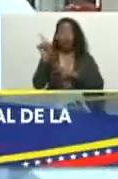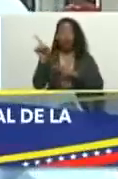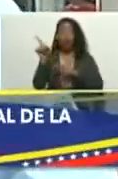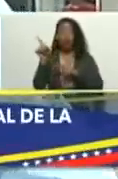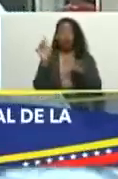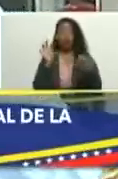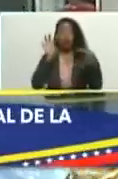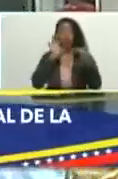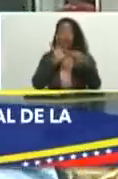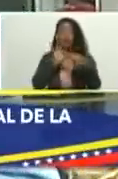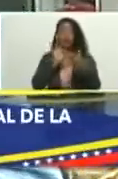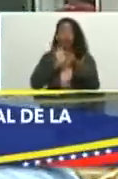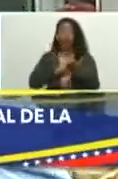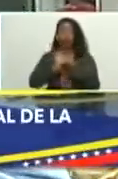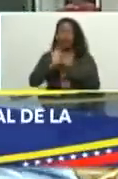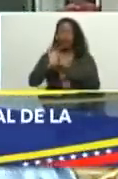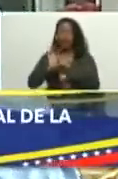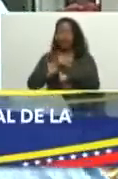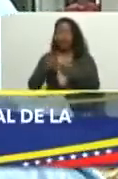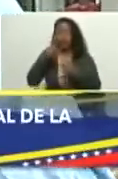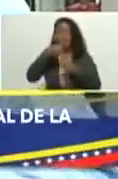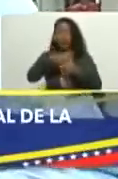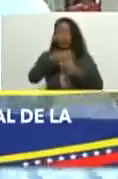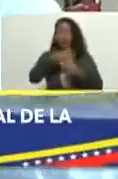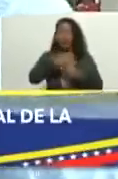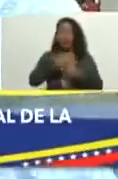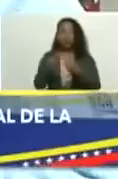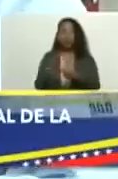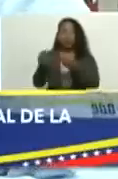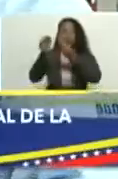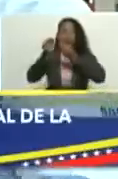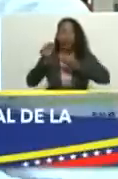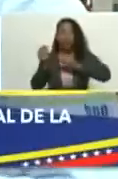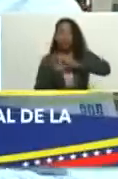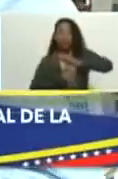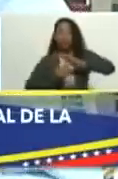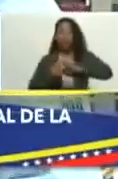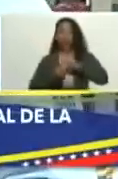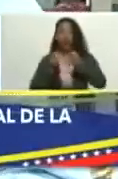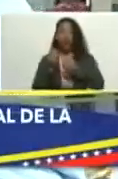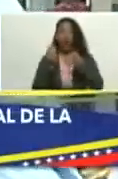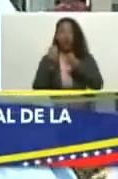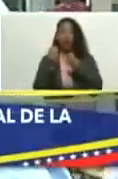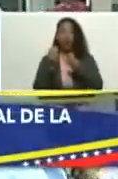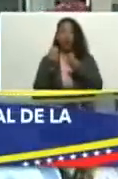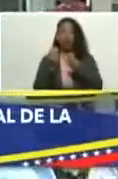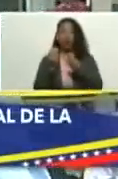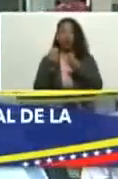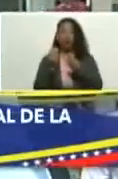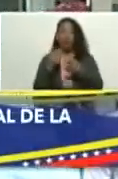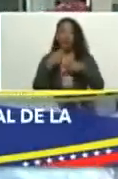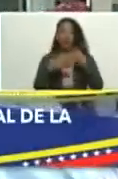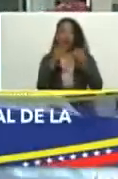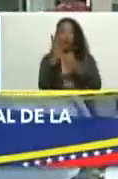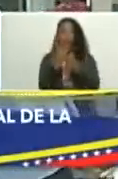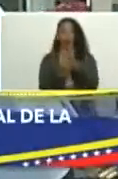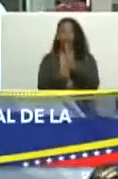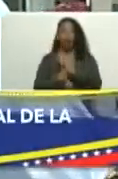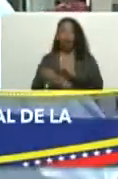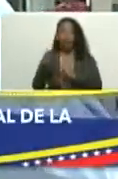alianza estratégica con PDVSA Basa, que nos entrega la base de como un subproducto del proceso de refinación de petróleo,